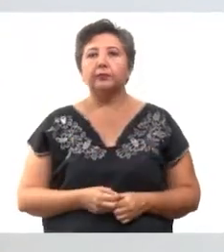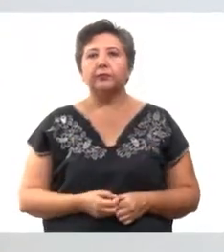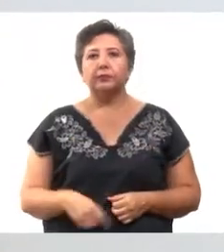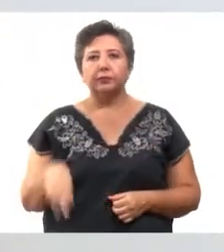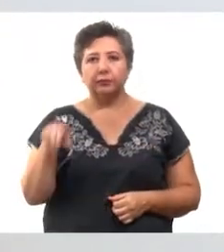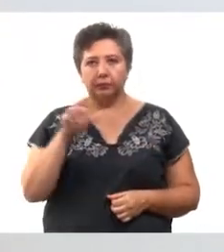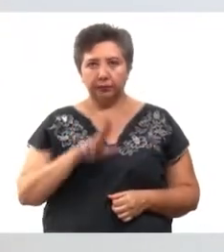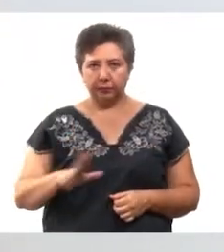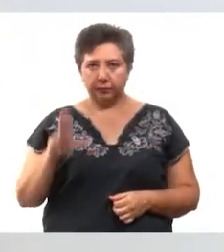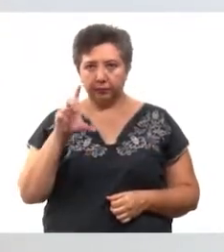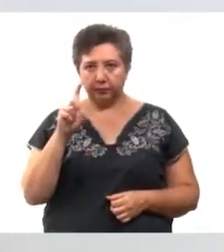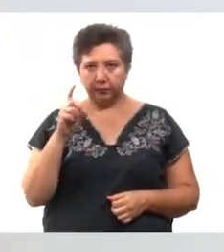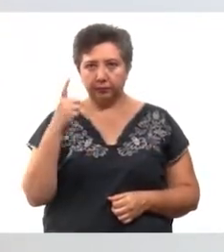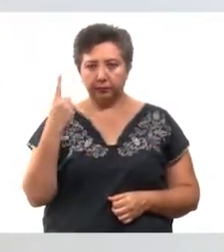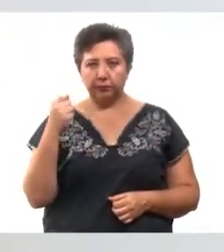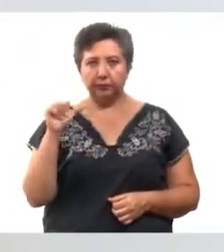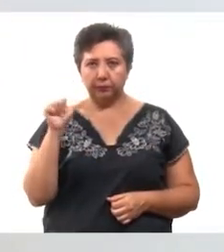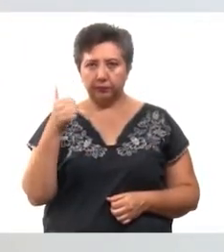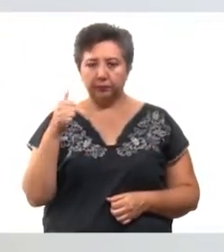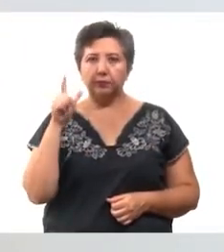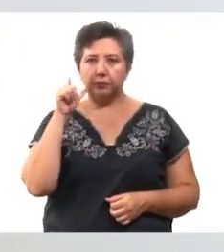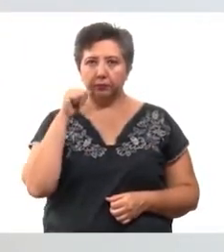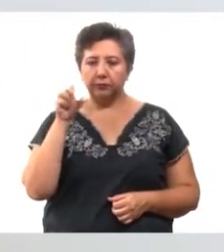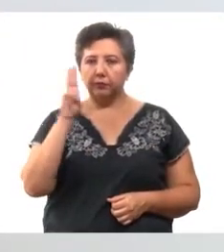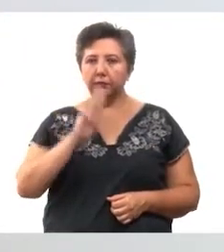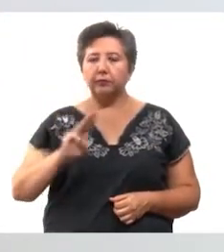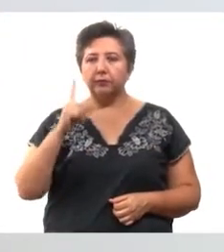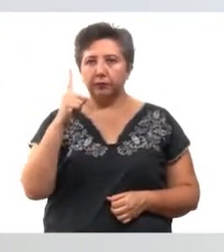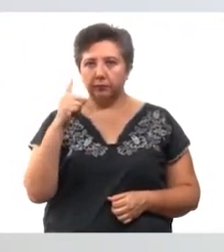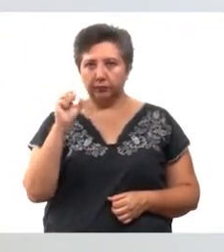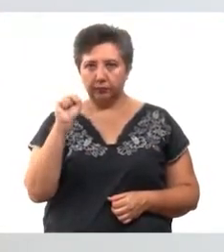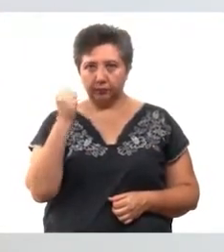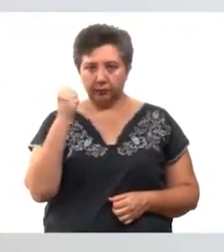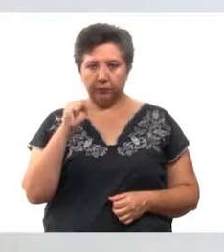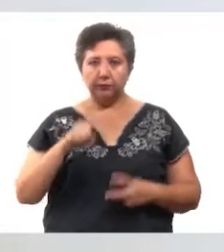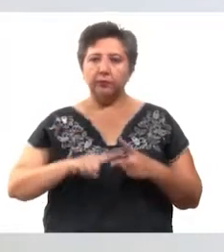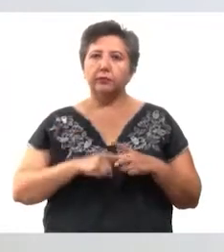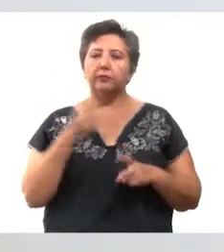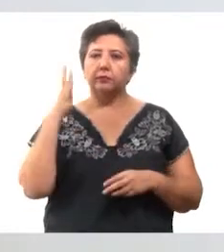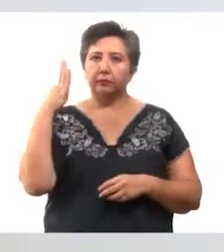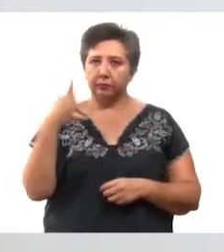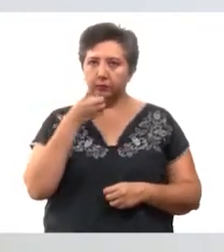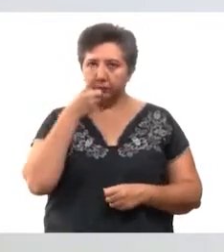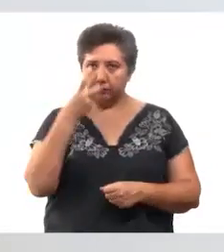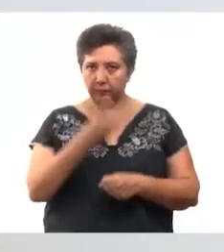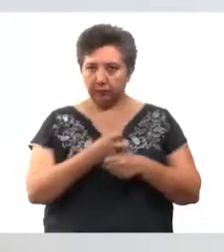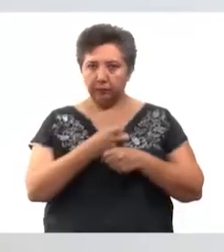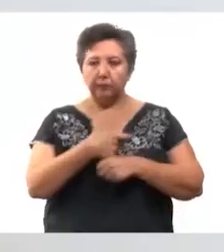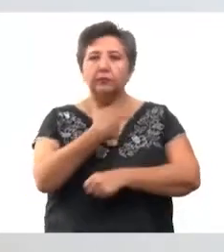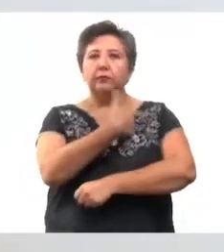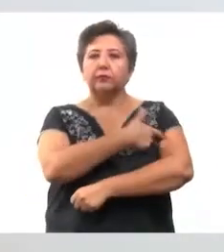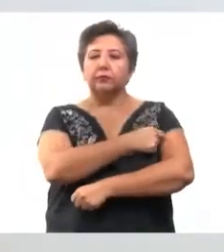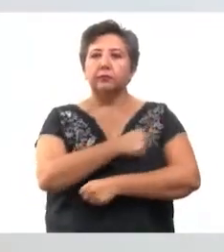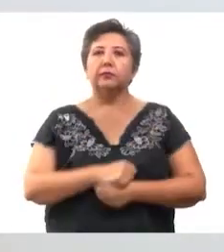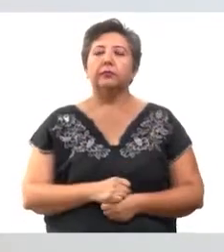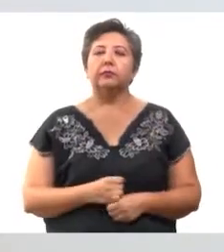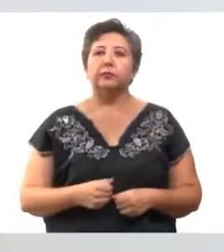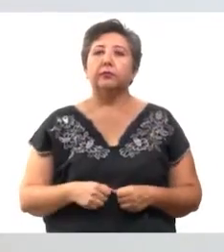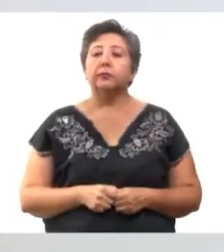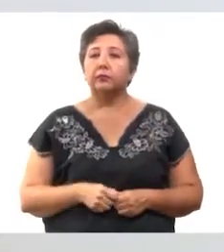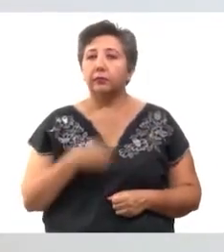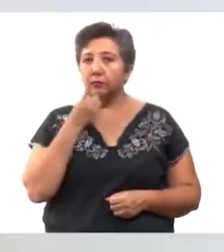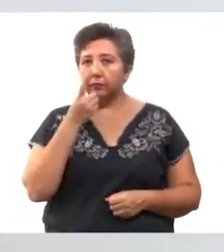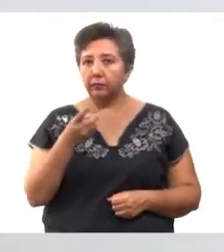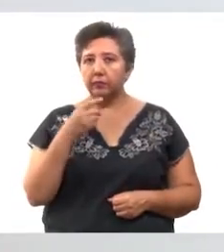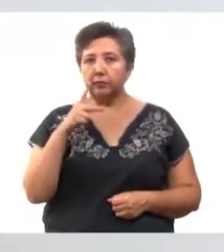médico de este martes 31 de agosto. Mañana, miércoles 1 de septiembre, comenzará la aplicación de las segundas dosis contra el coronavirus